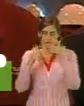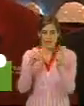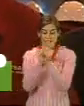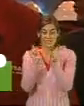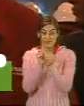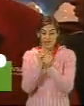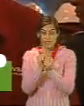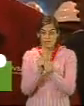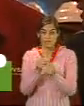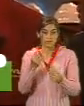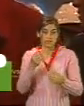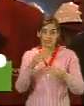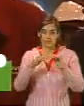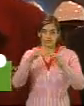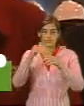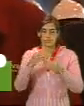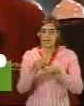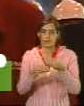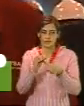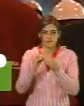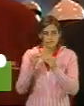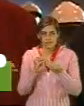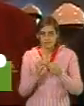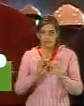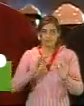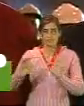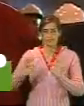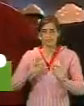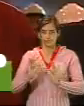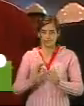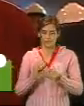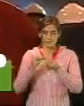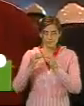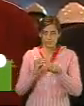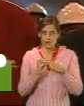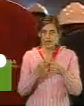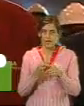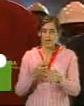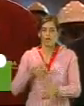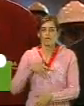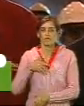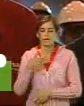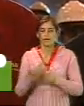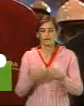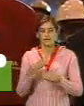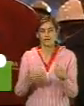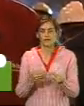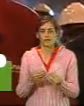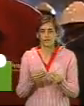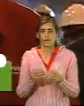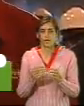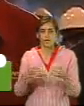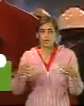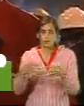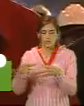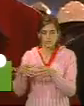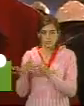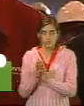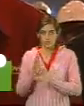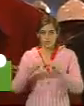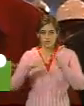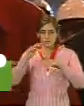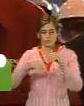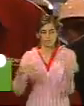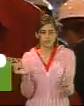que se acondicionan aquí, se pican, se preparan, se perforan, y entonces podemos hacer unos kits para la construcción de una manera